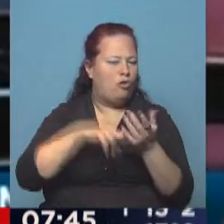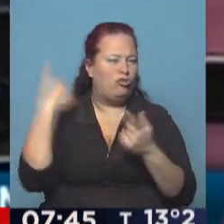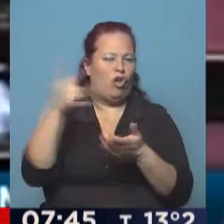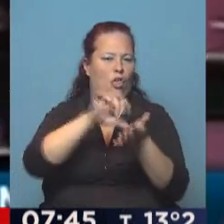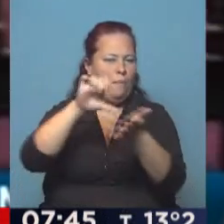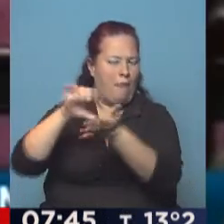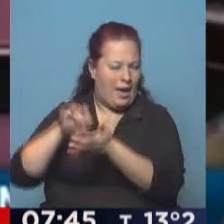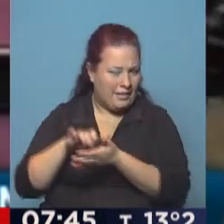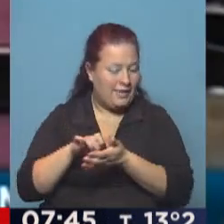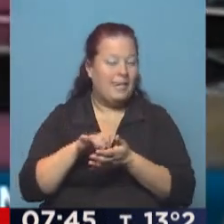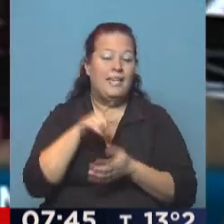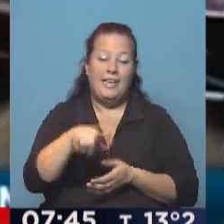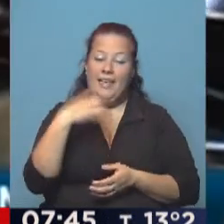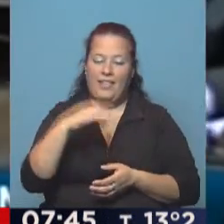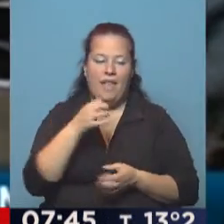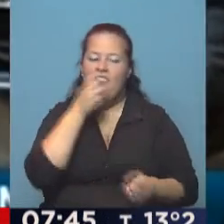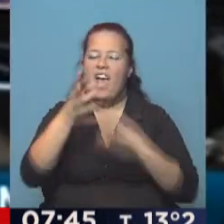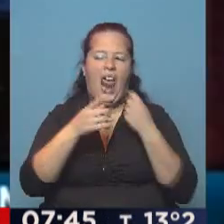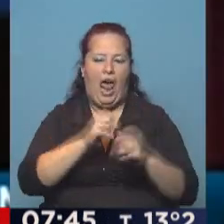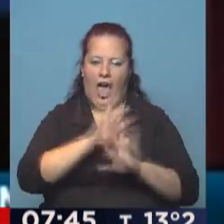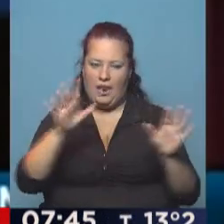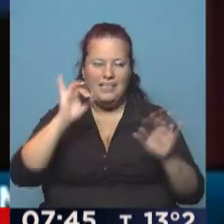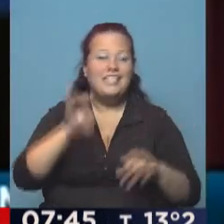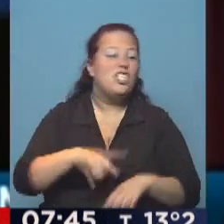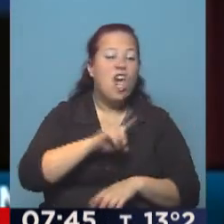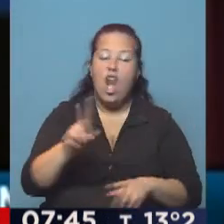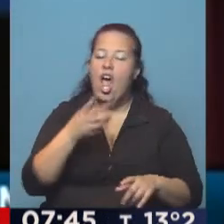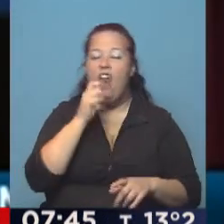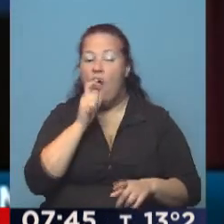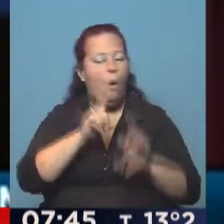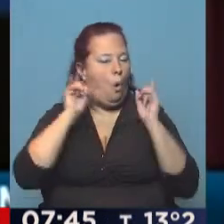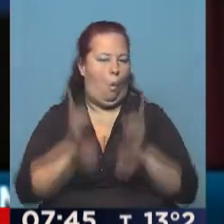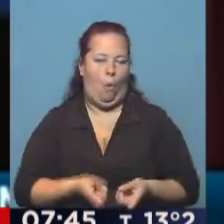entre todos los países y tienen que blanquear, les agrade o no les agrade.